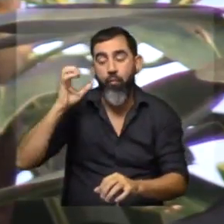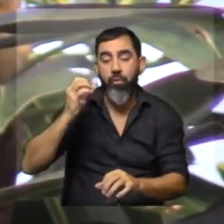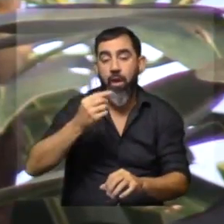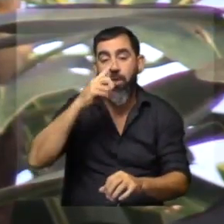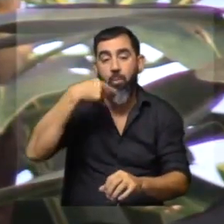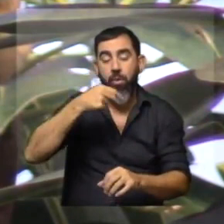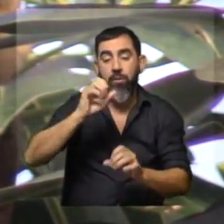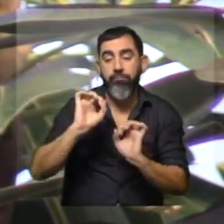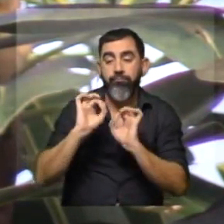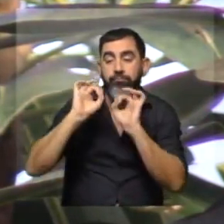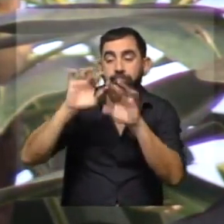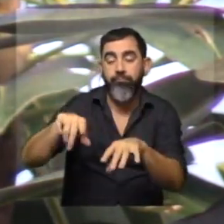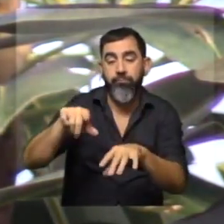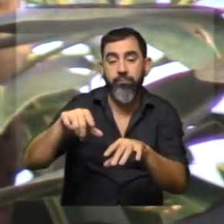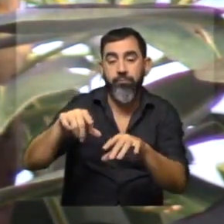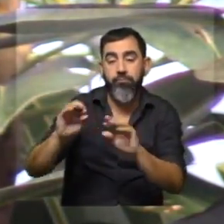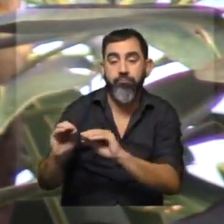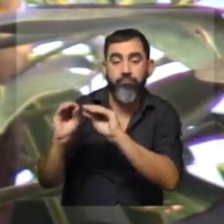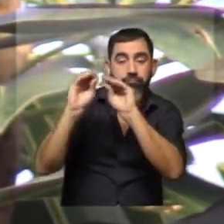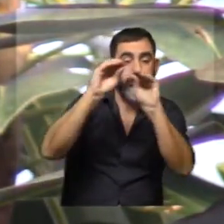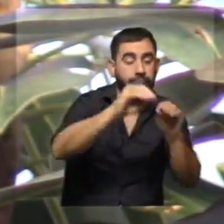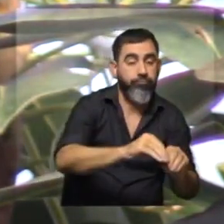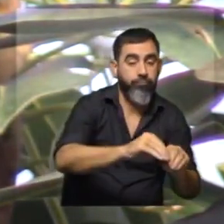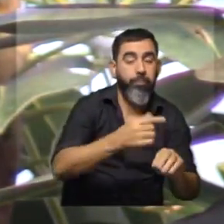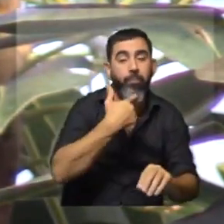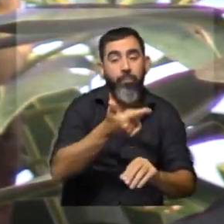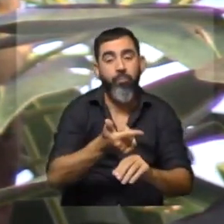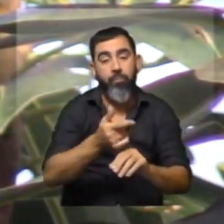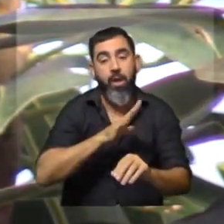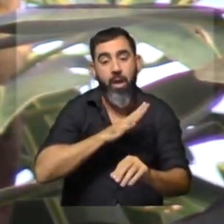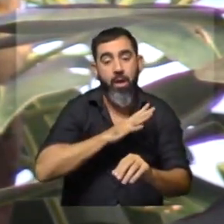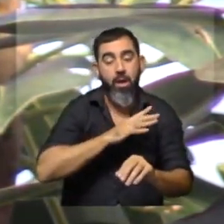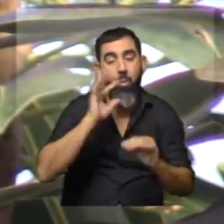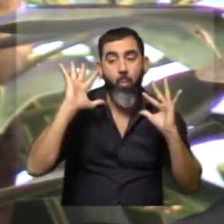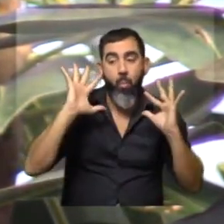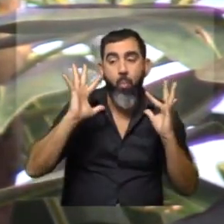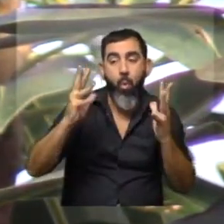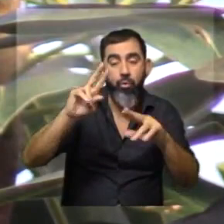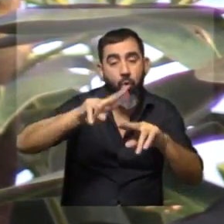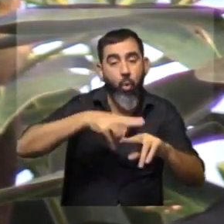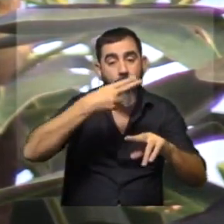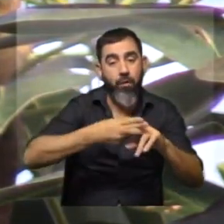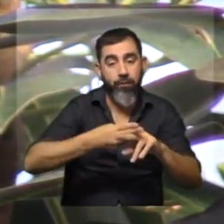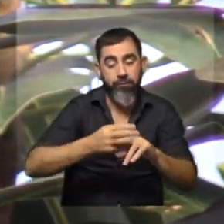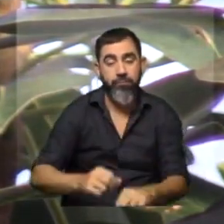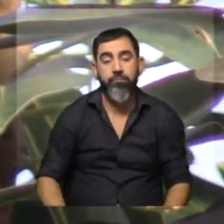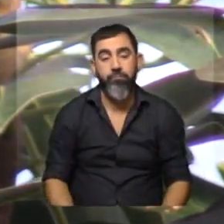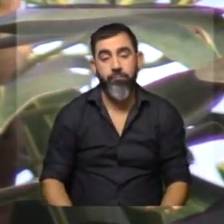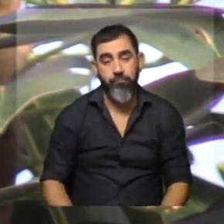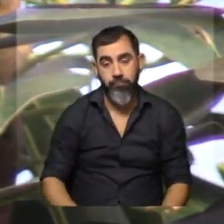y se trasladan después. Entonces eso permite que, por ejemplo, regeneren bosques que son degradados.